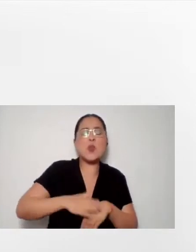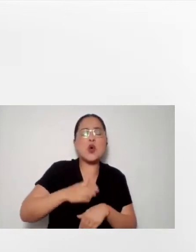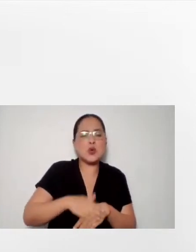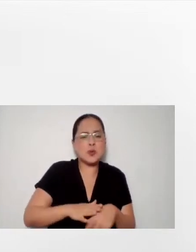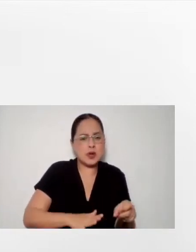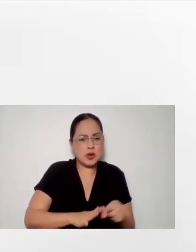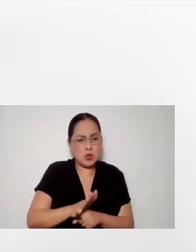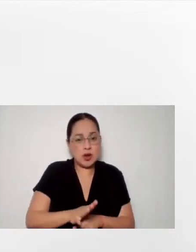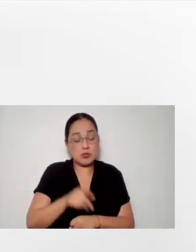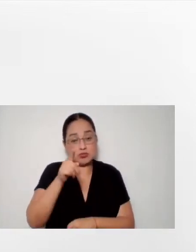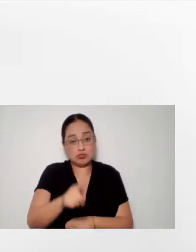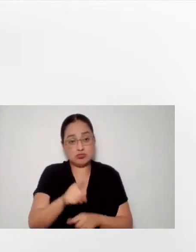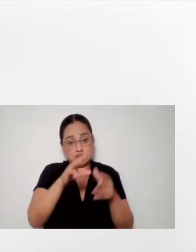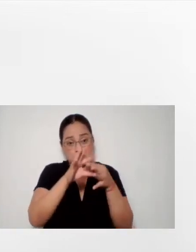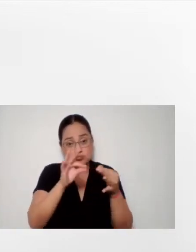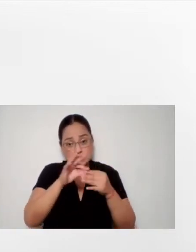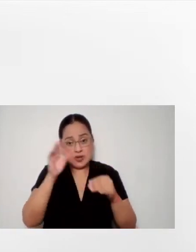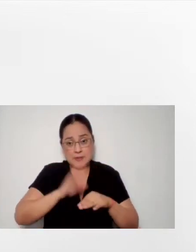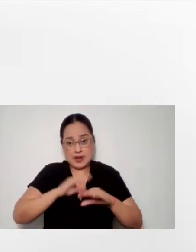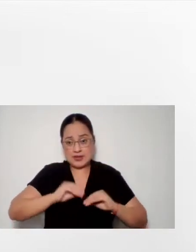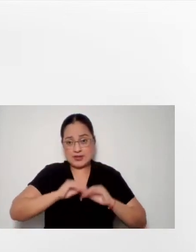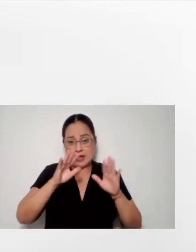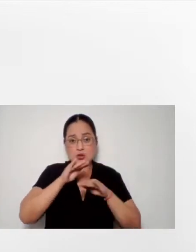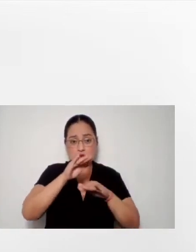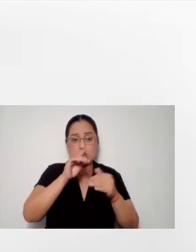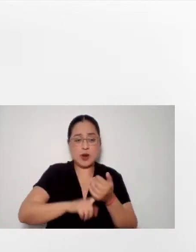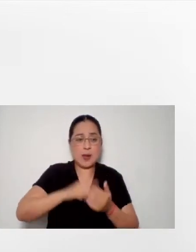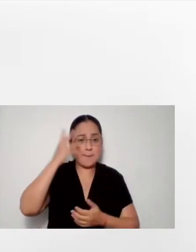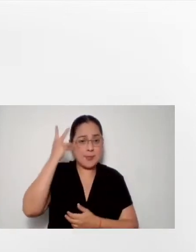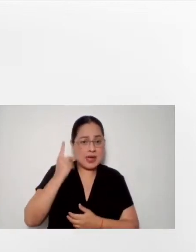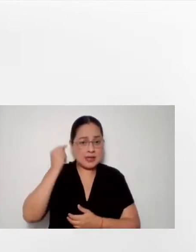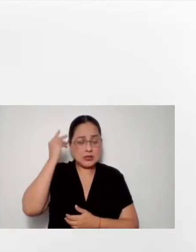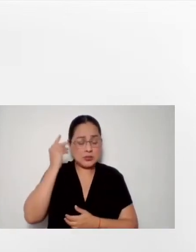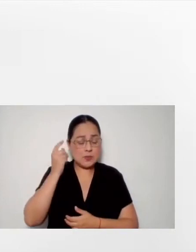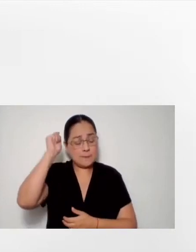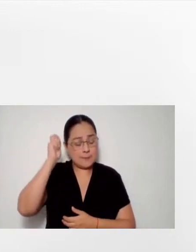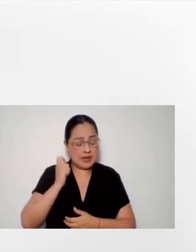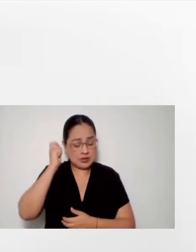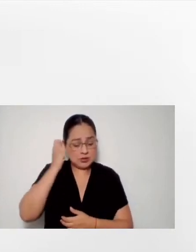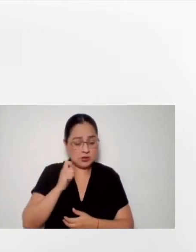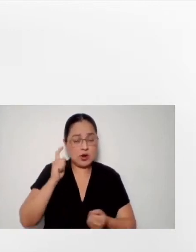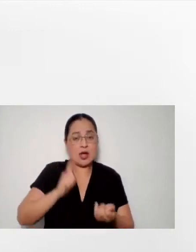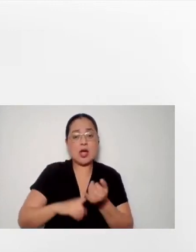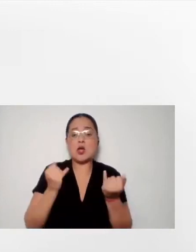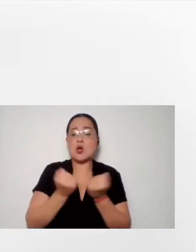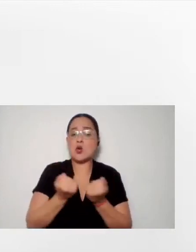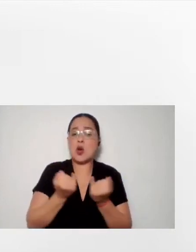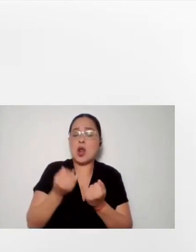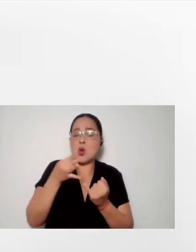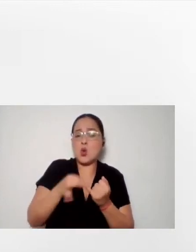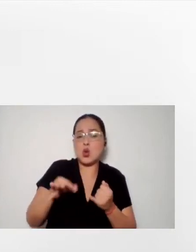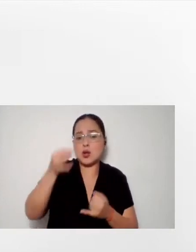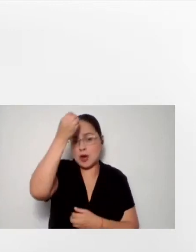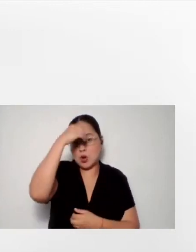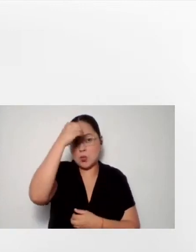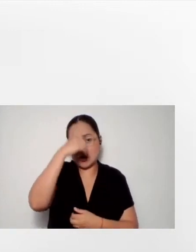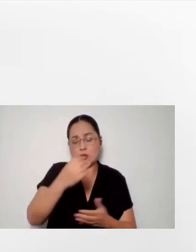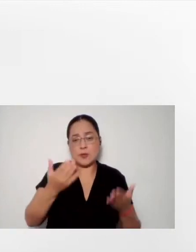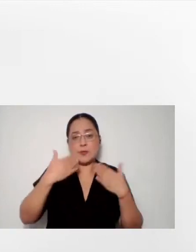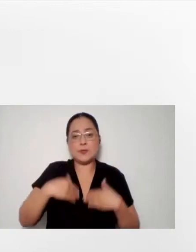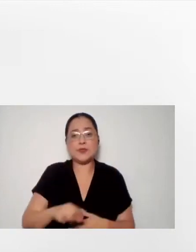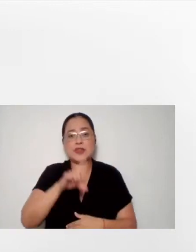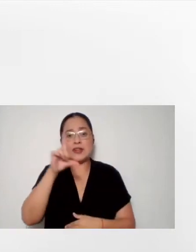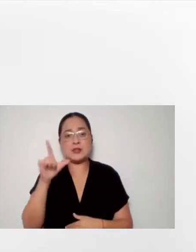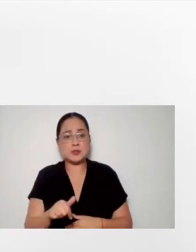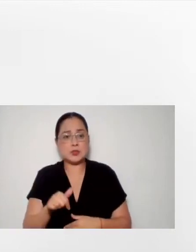podríamos discutir o más sobre el tema de alimentos y dar algunas reflexiones finales. Al final se dará un